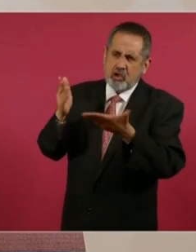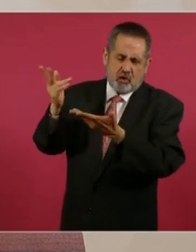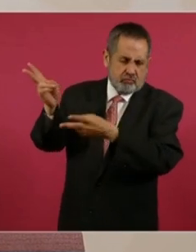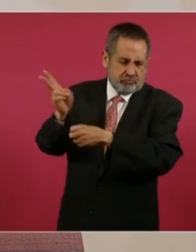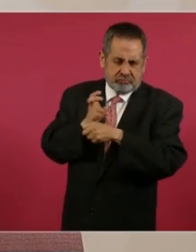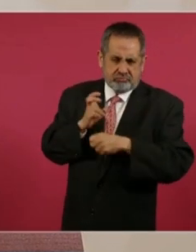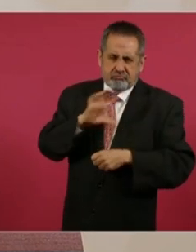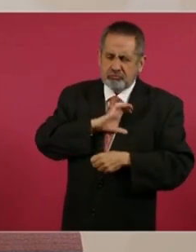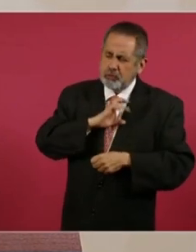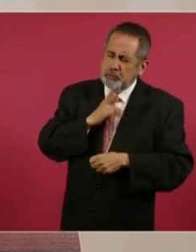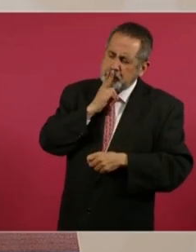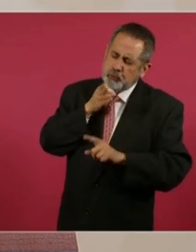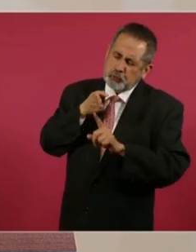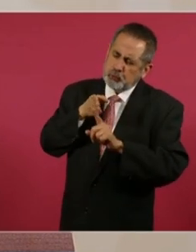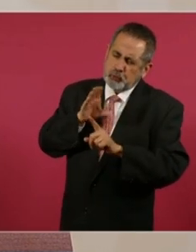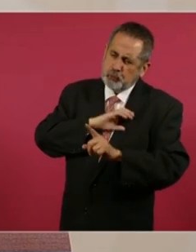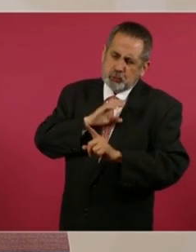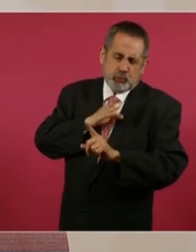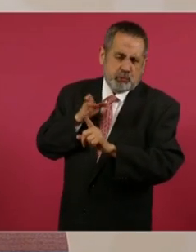consentido.